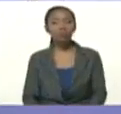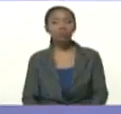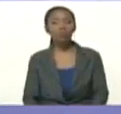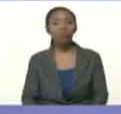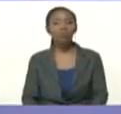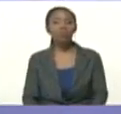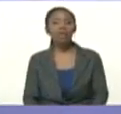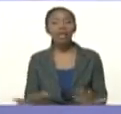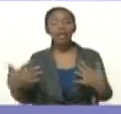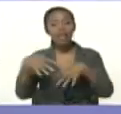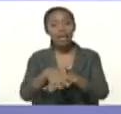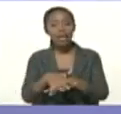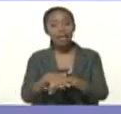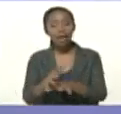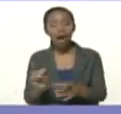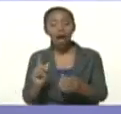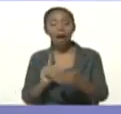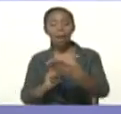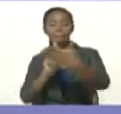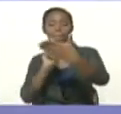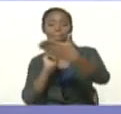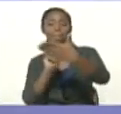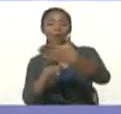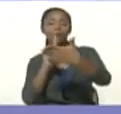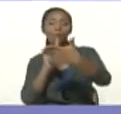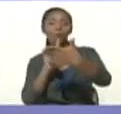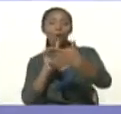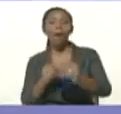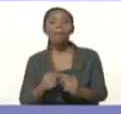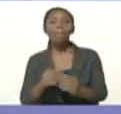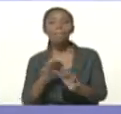ingresa al botón petro que aparece en la pantalla,